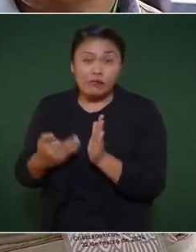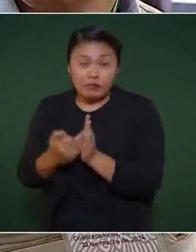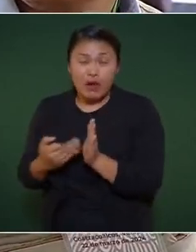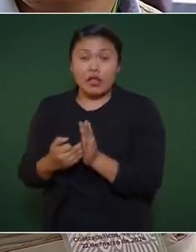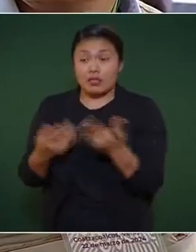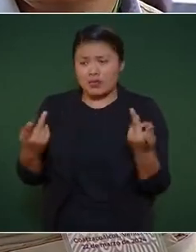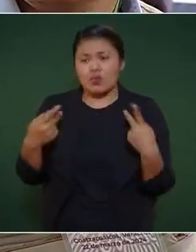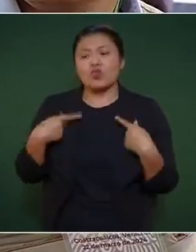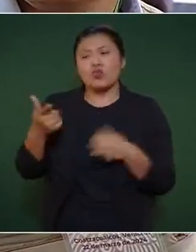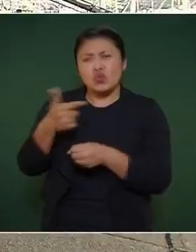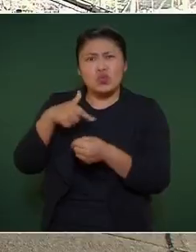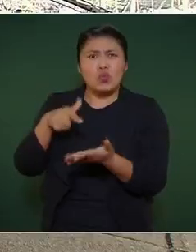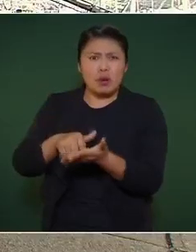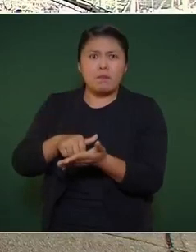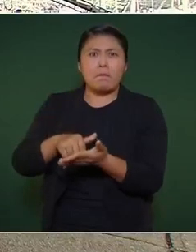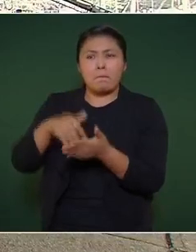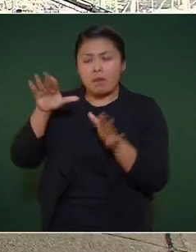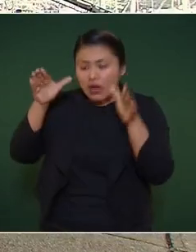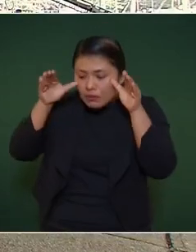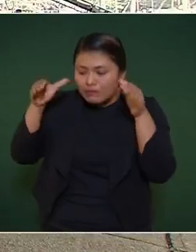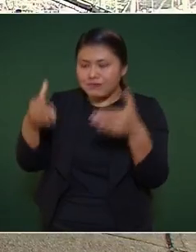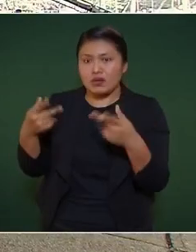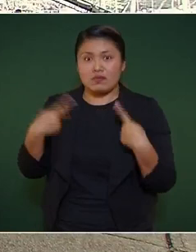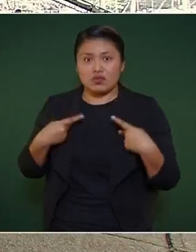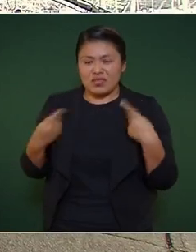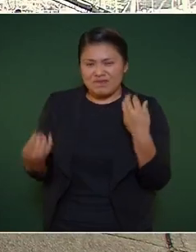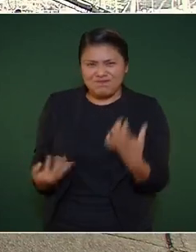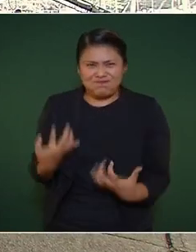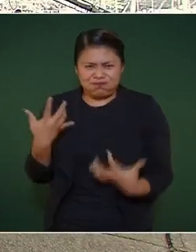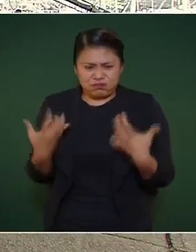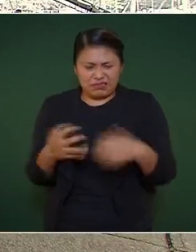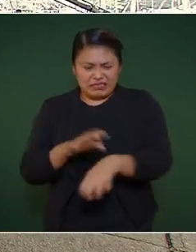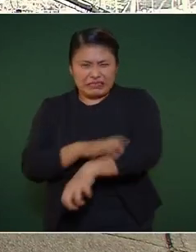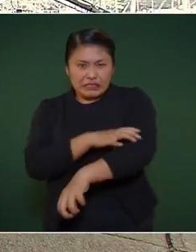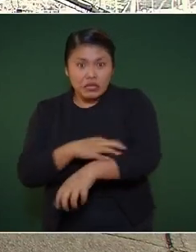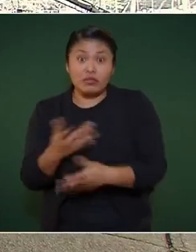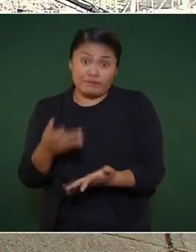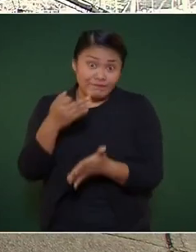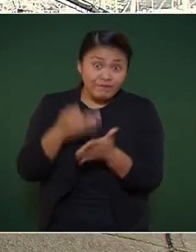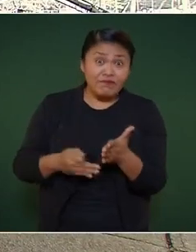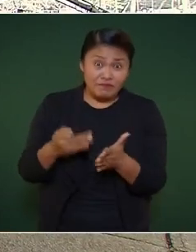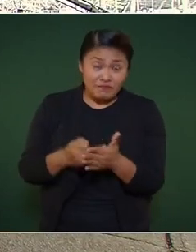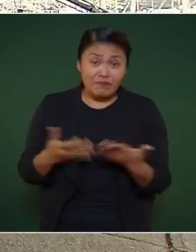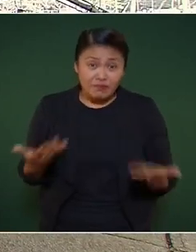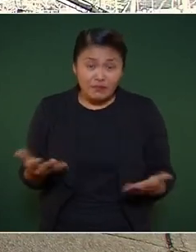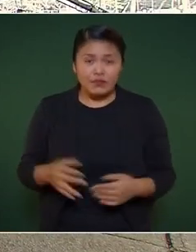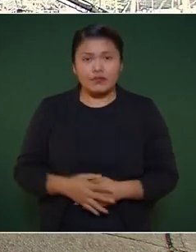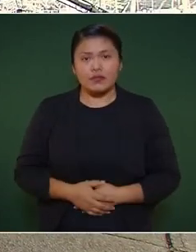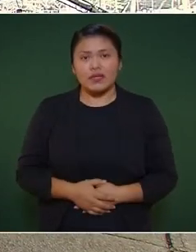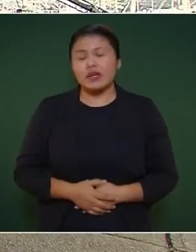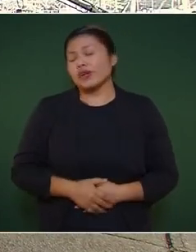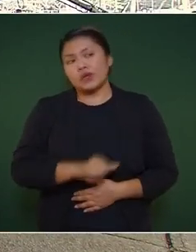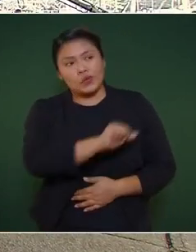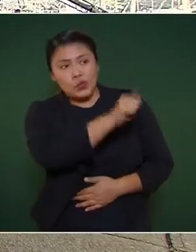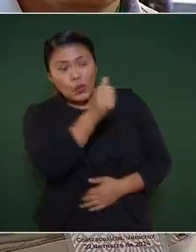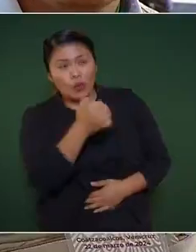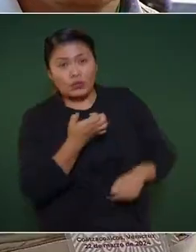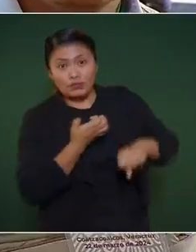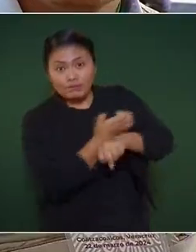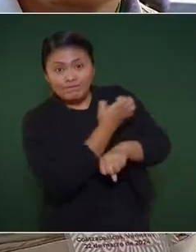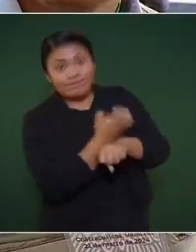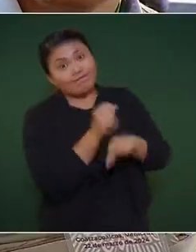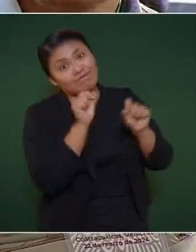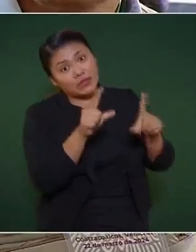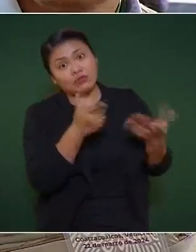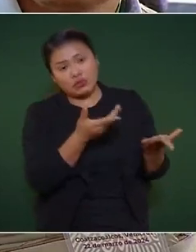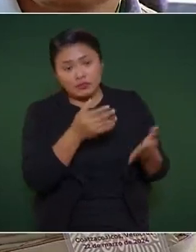tal como ocurrió con la explosión de Colorado 3 en 2016. Incluso se reciben casos de otros estados. ¿Para la